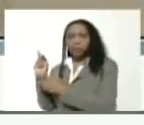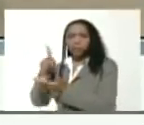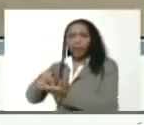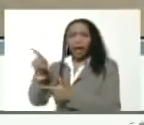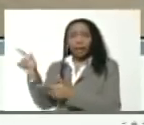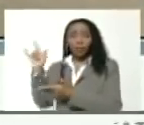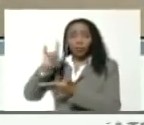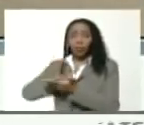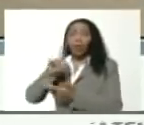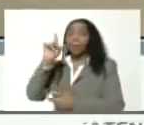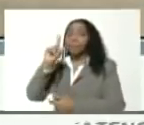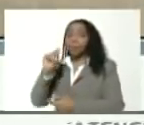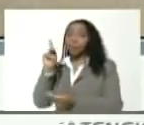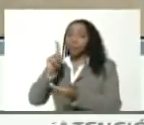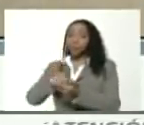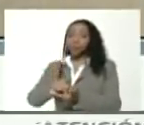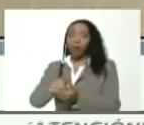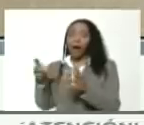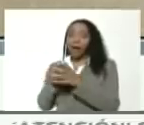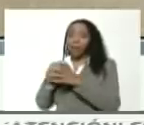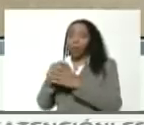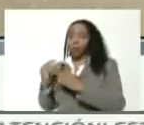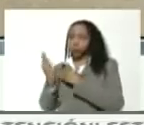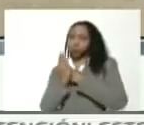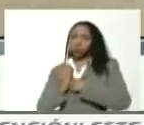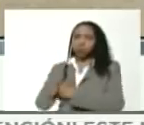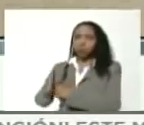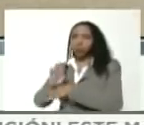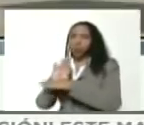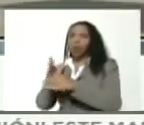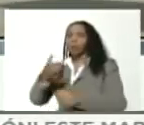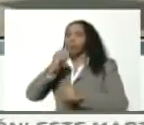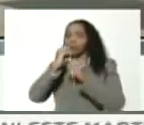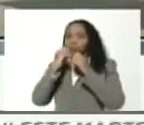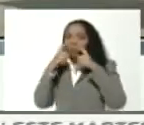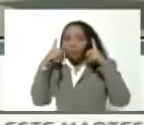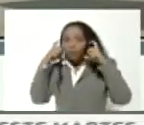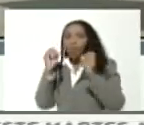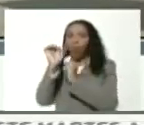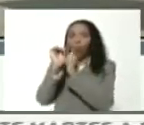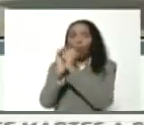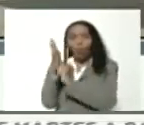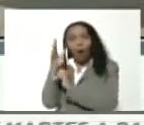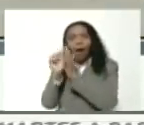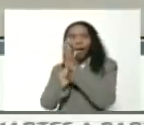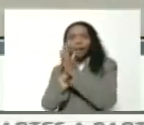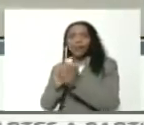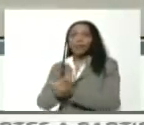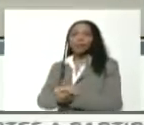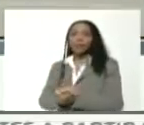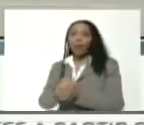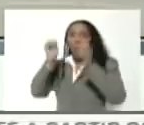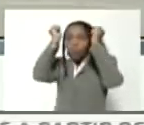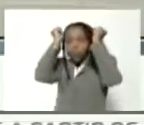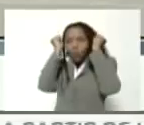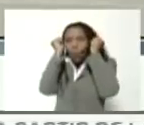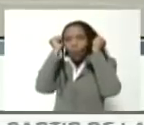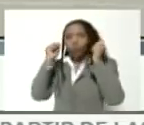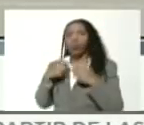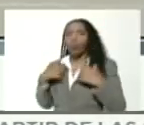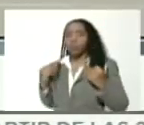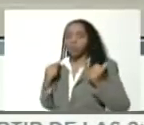vuelo. También están llegando equipos de protección personal, mascarillas, guantes, tapabotas, gorros,